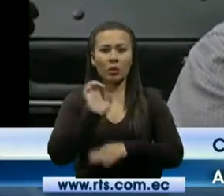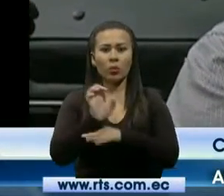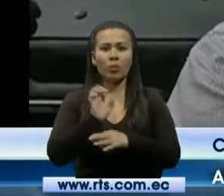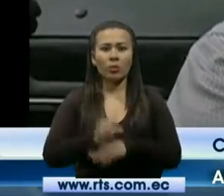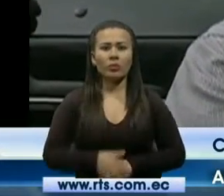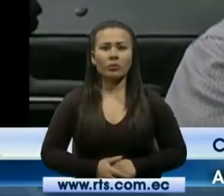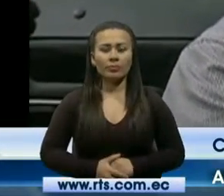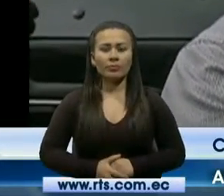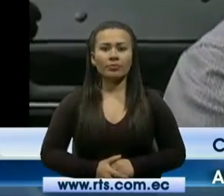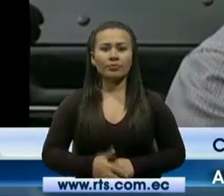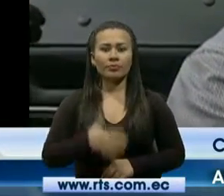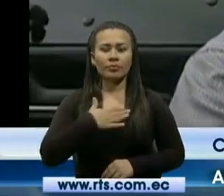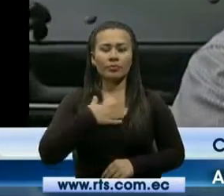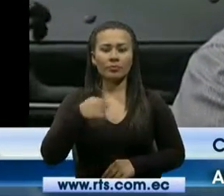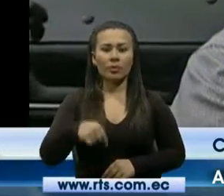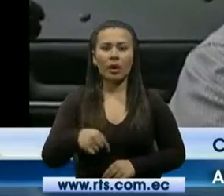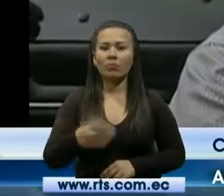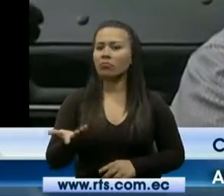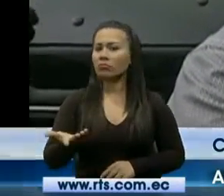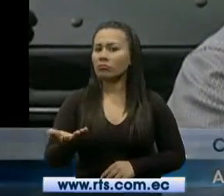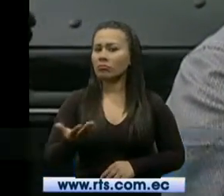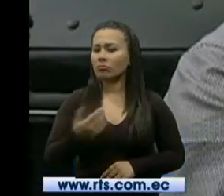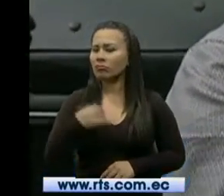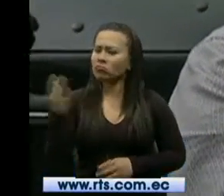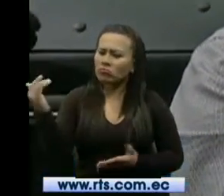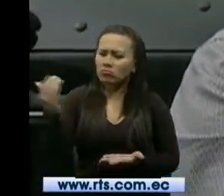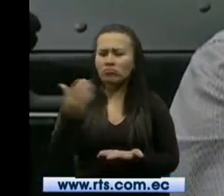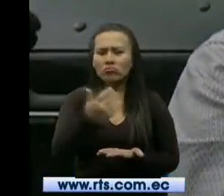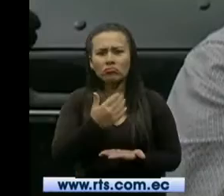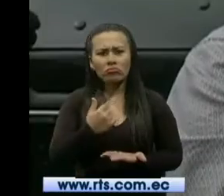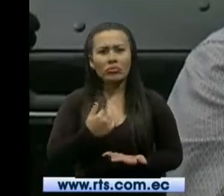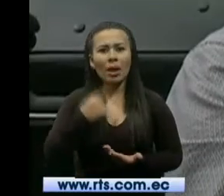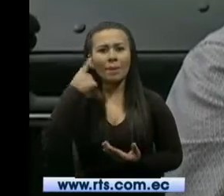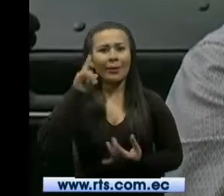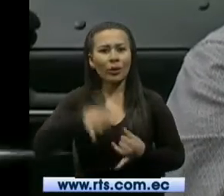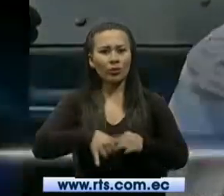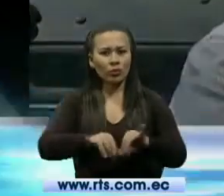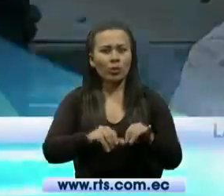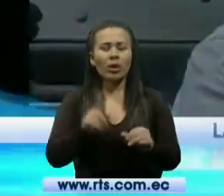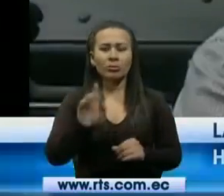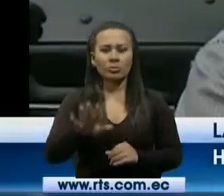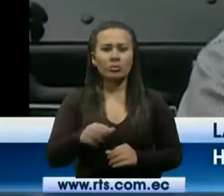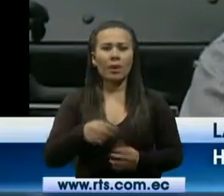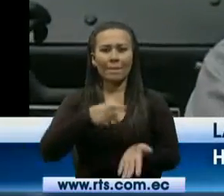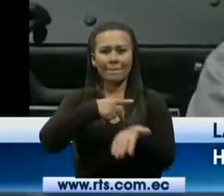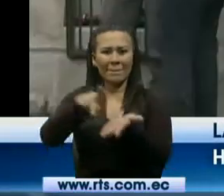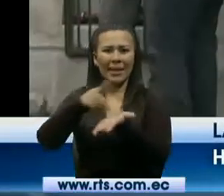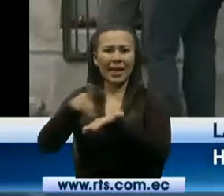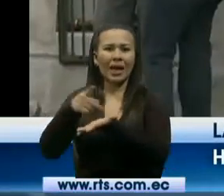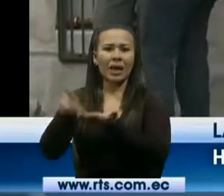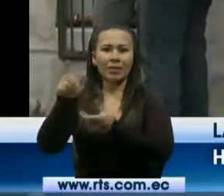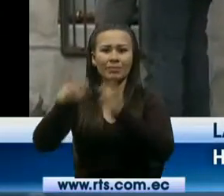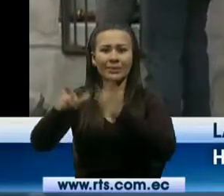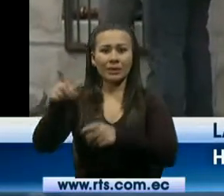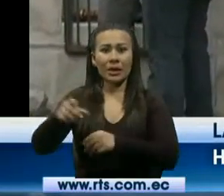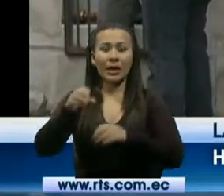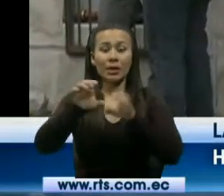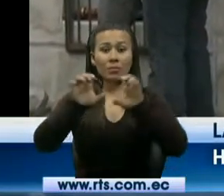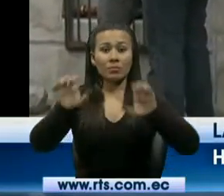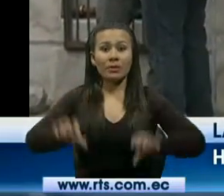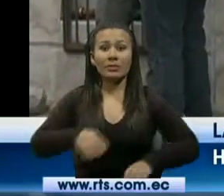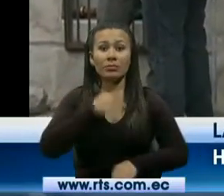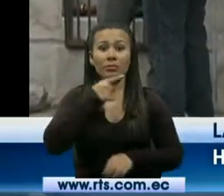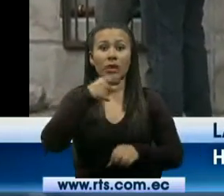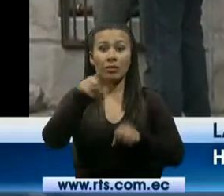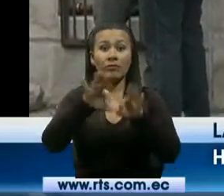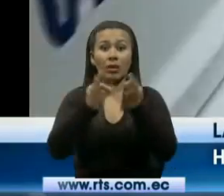estaba realizando gestiones necesarias para seguir el proceso de liquidación de la empresa. Sus familiares, quienes